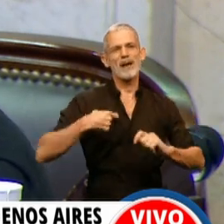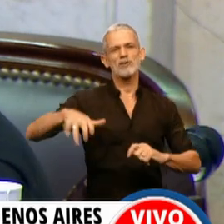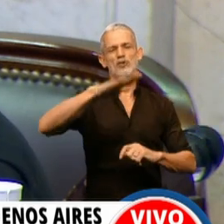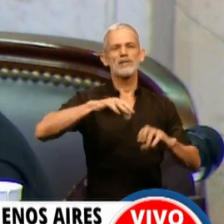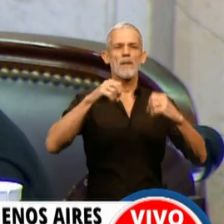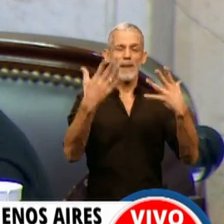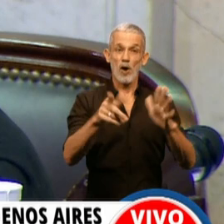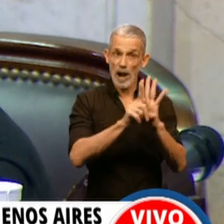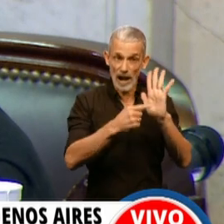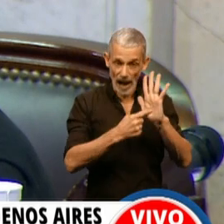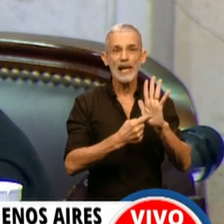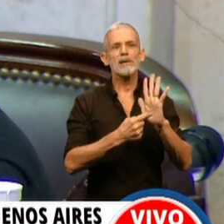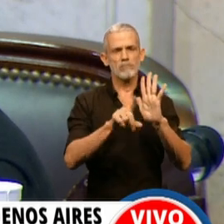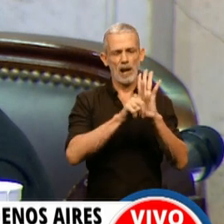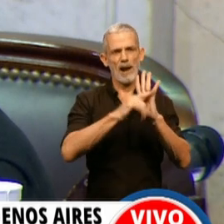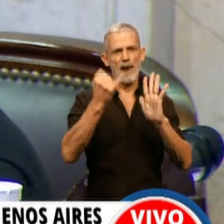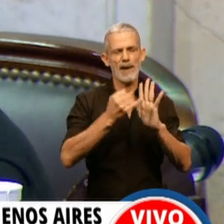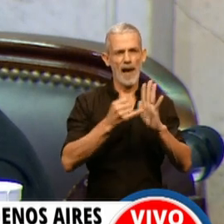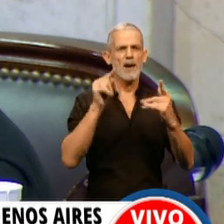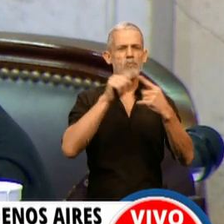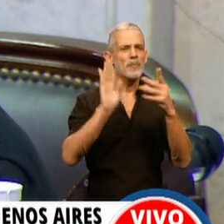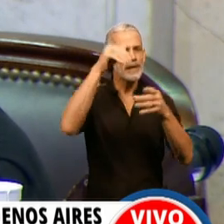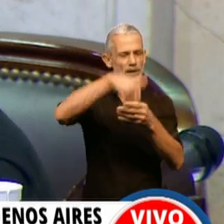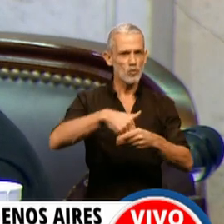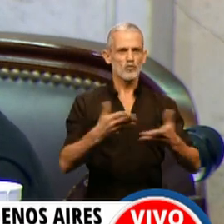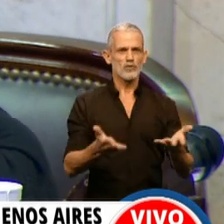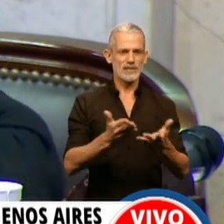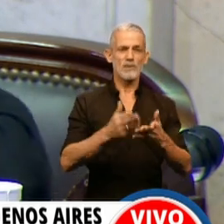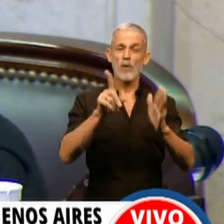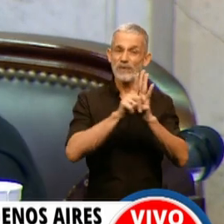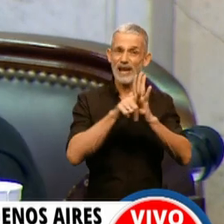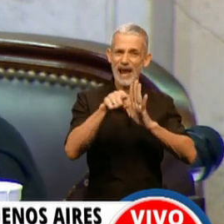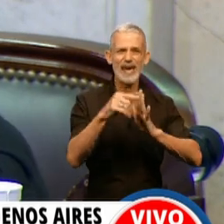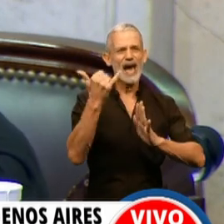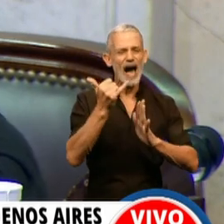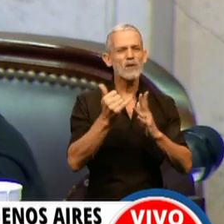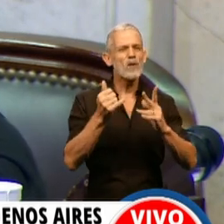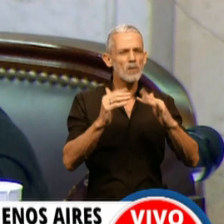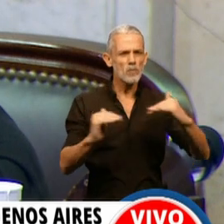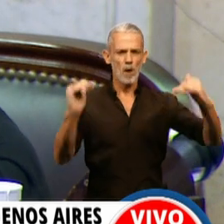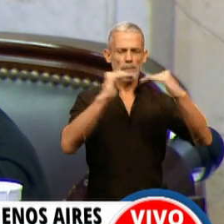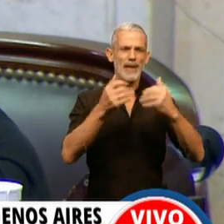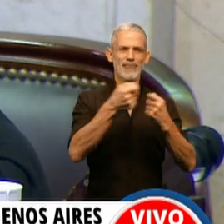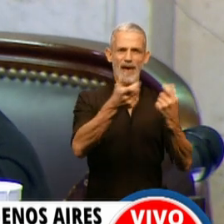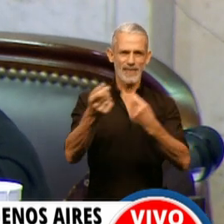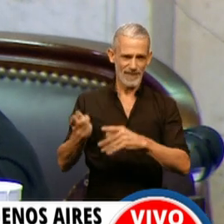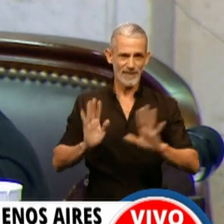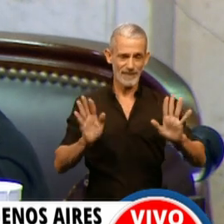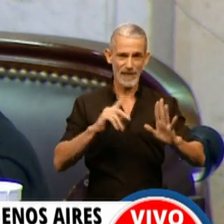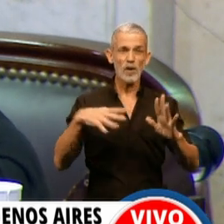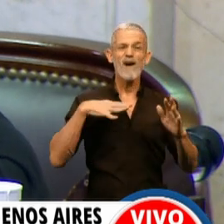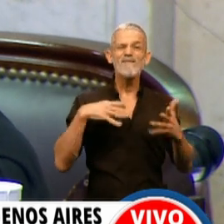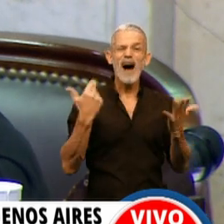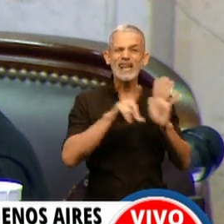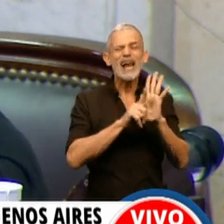esta ley es una ley que tiene un espíritu inclusivo es una ley que tiene un espíritu de equidad y todo lo que le falta a